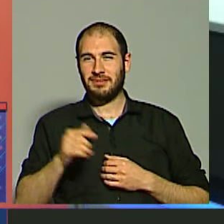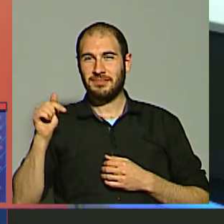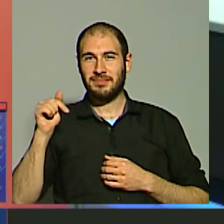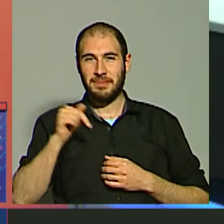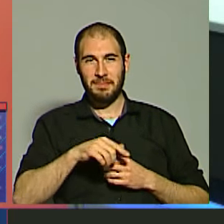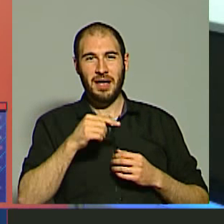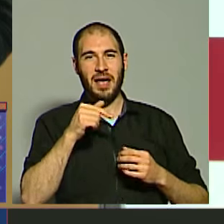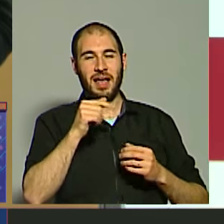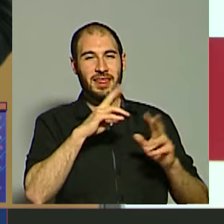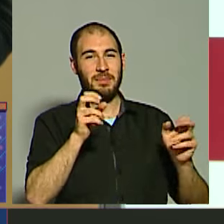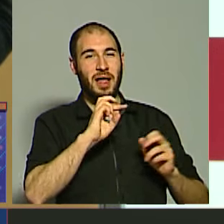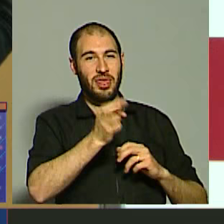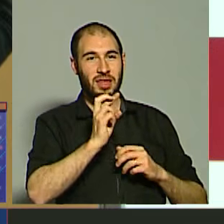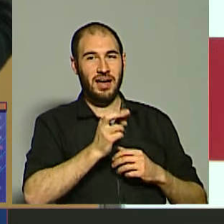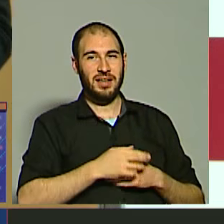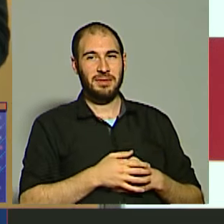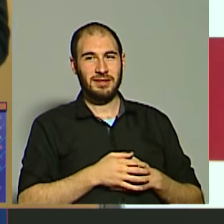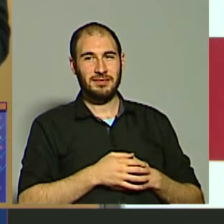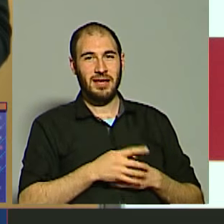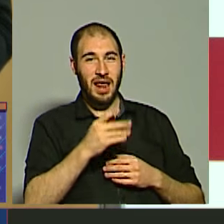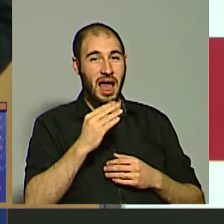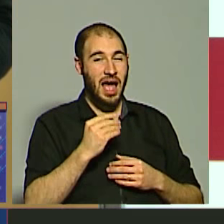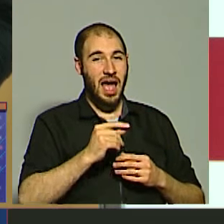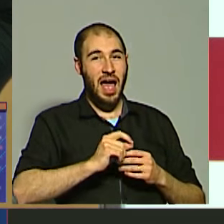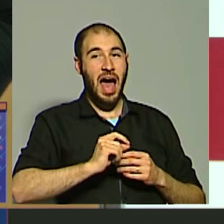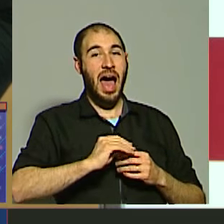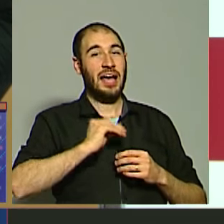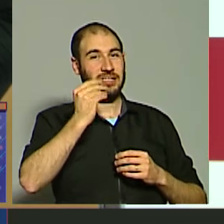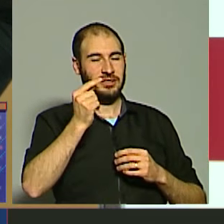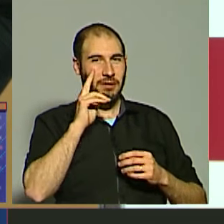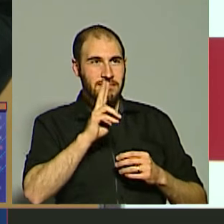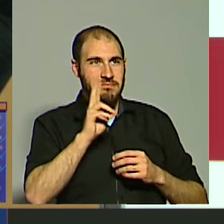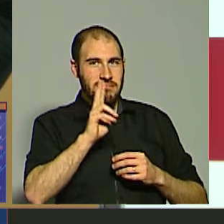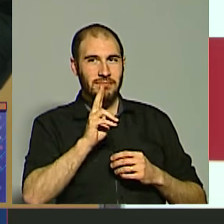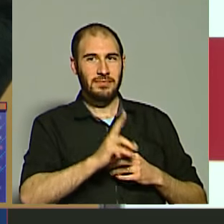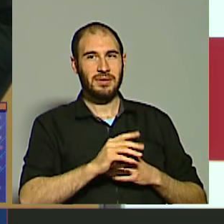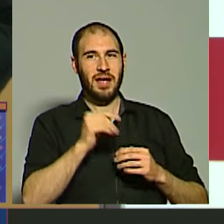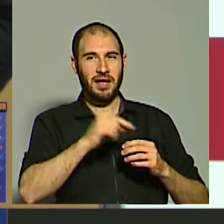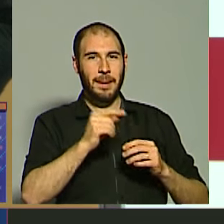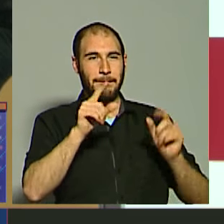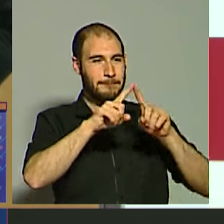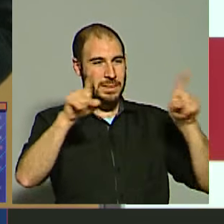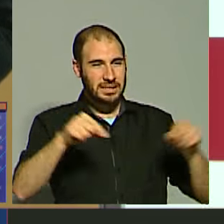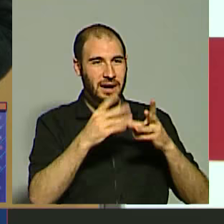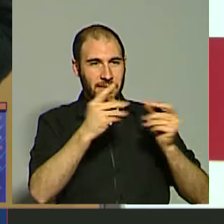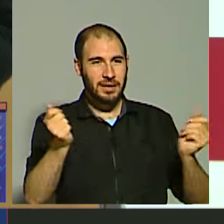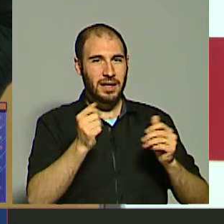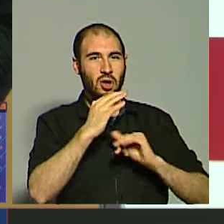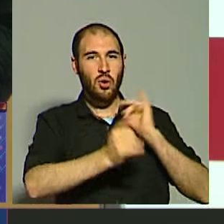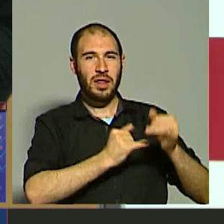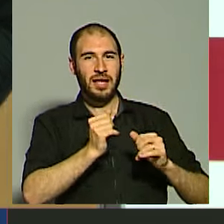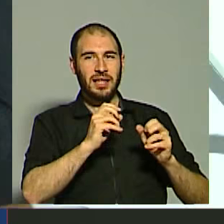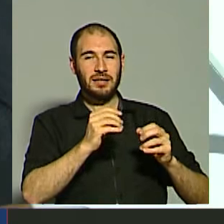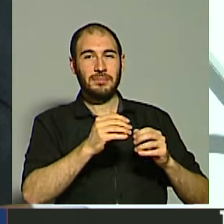a hablar del dólar porque viene en ascenso. Es lo que estamos mirando cada vez que vemos las pizarras, los cierres. ¿Qué se puede decir con respecto a